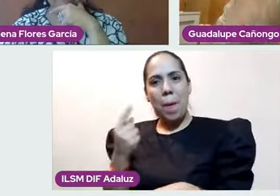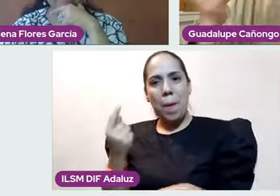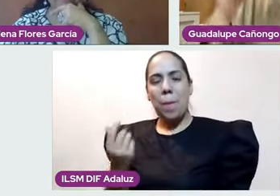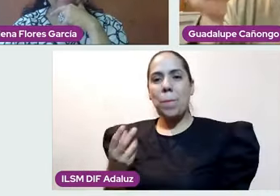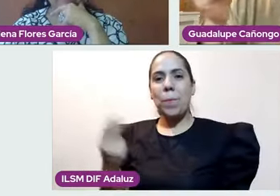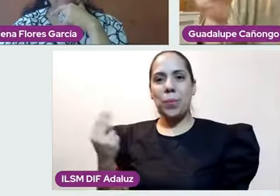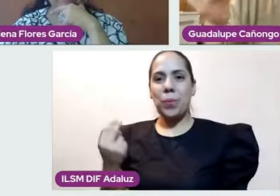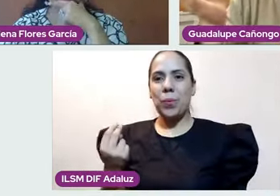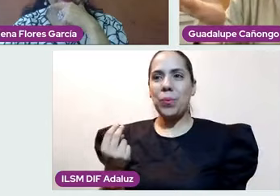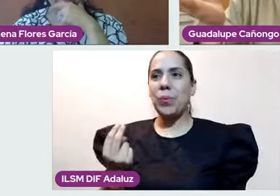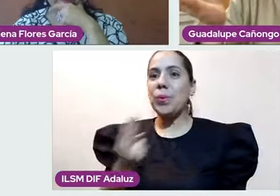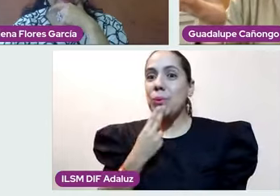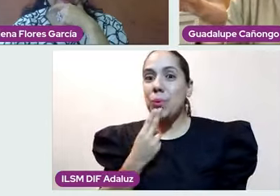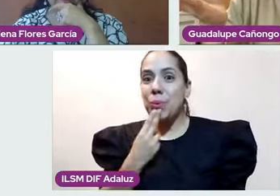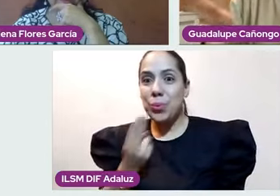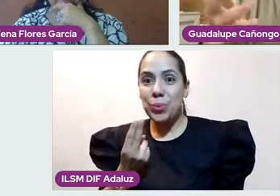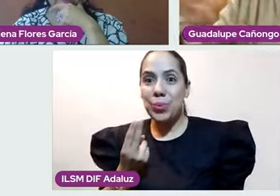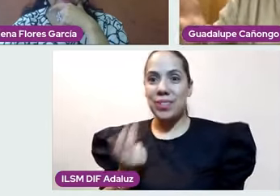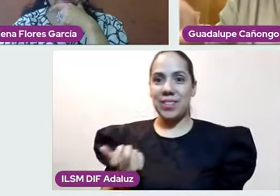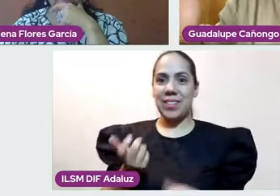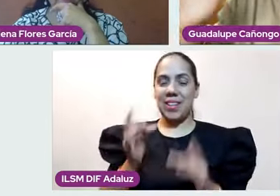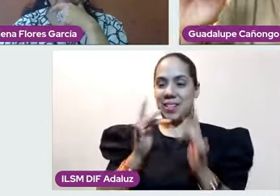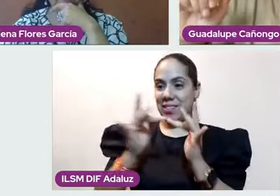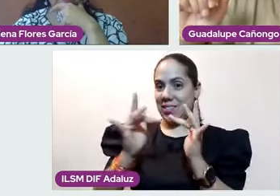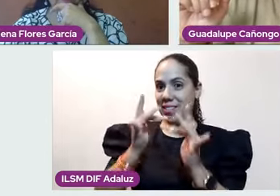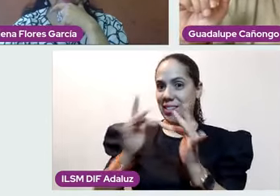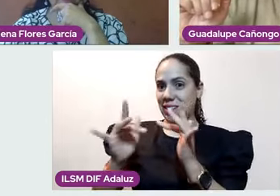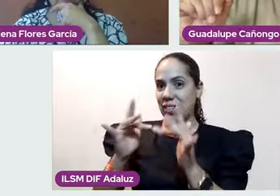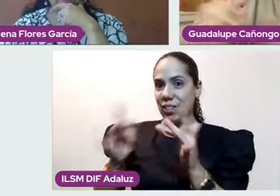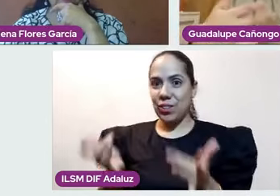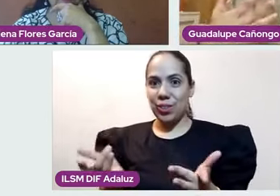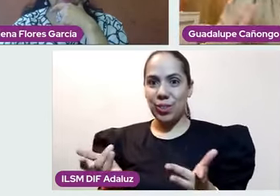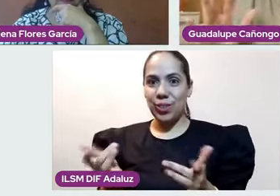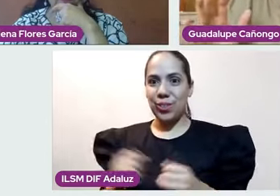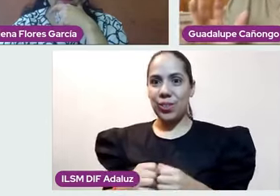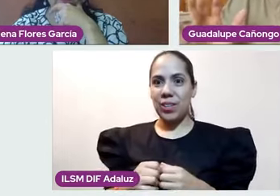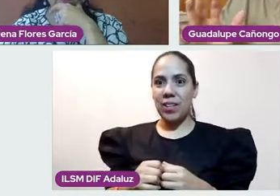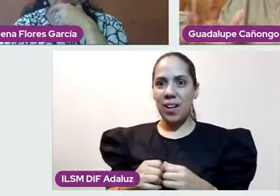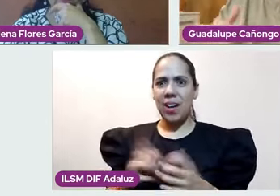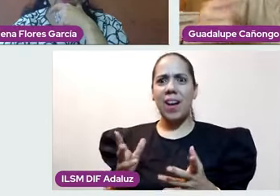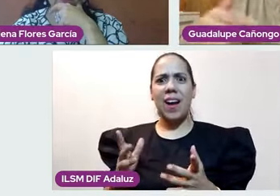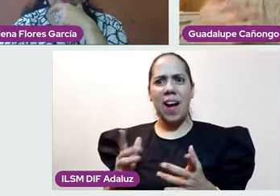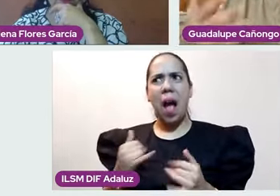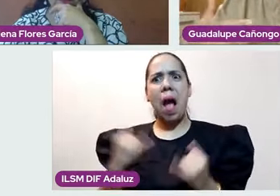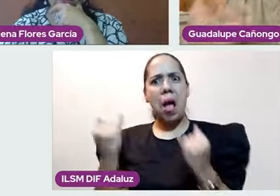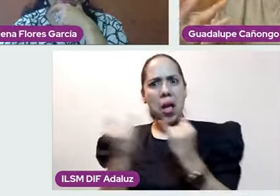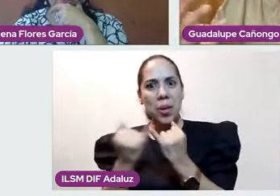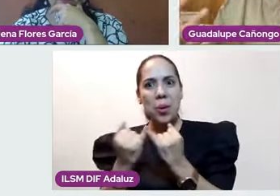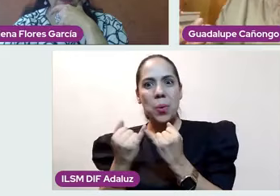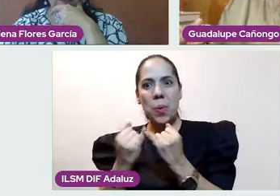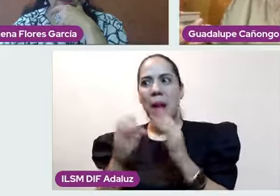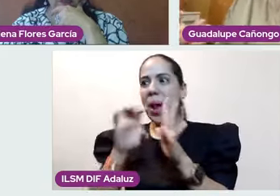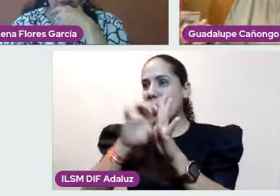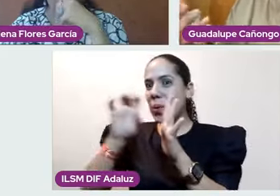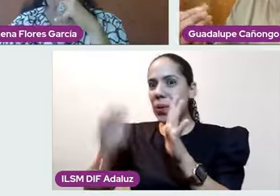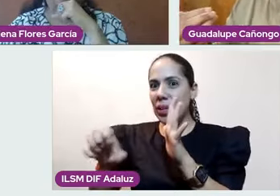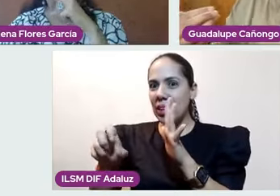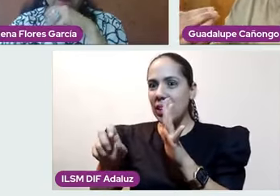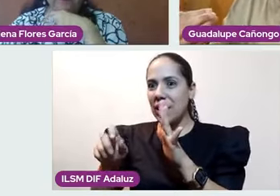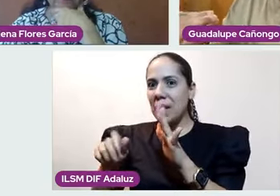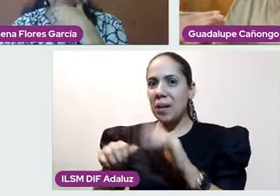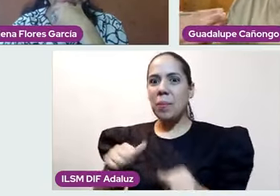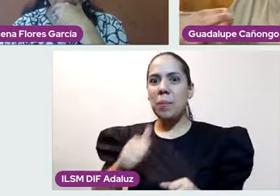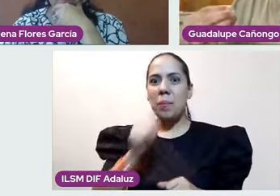mira, esta persona, si ella, a lo mejor se animó, pues yo también, ¿no? Y entonces le explicaba justo